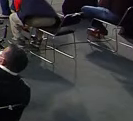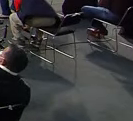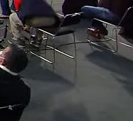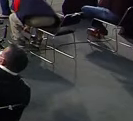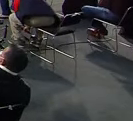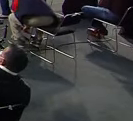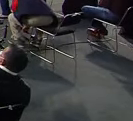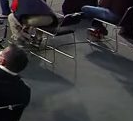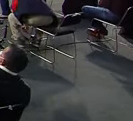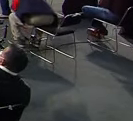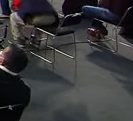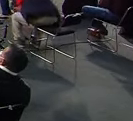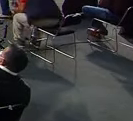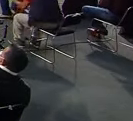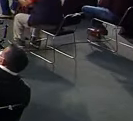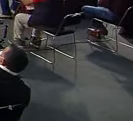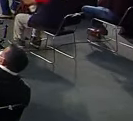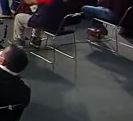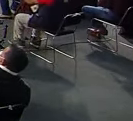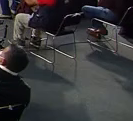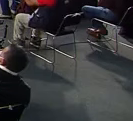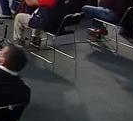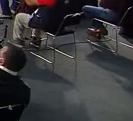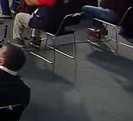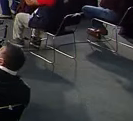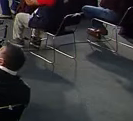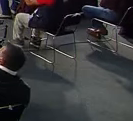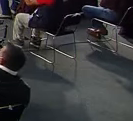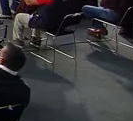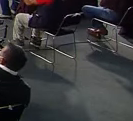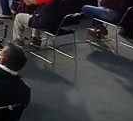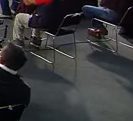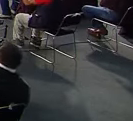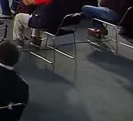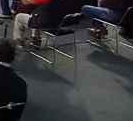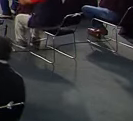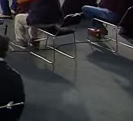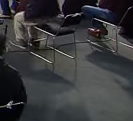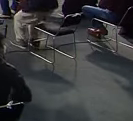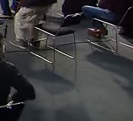mantengan levantada la mano. Tú,